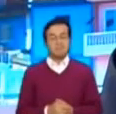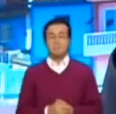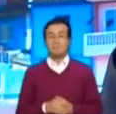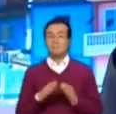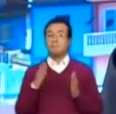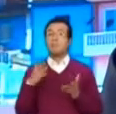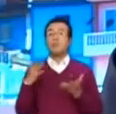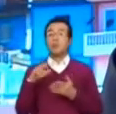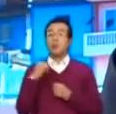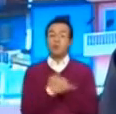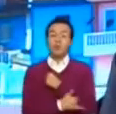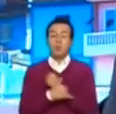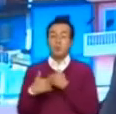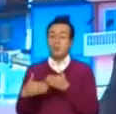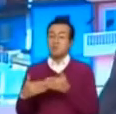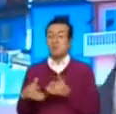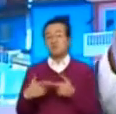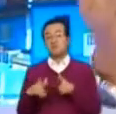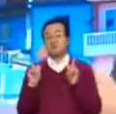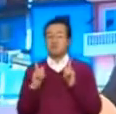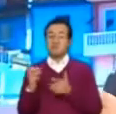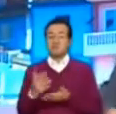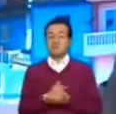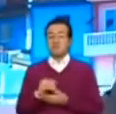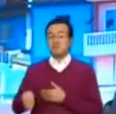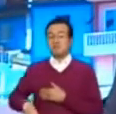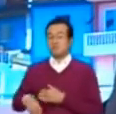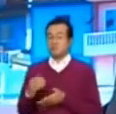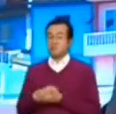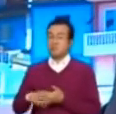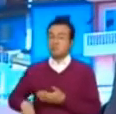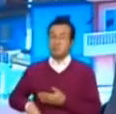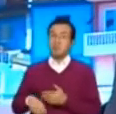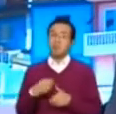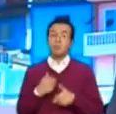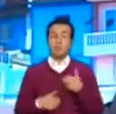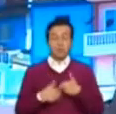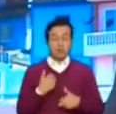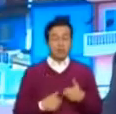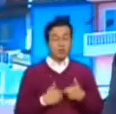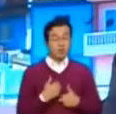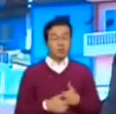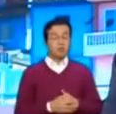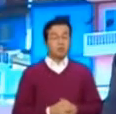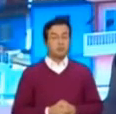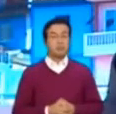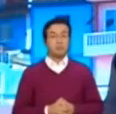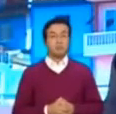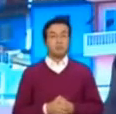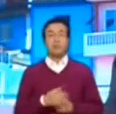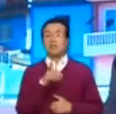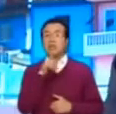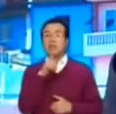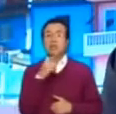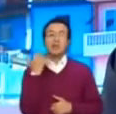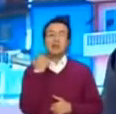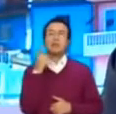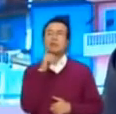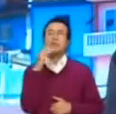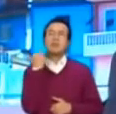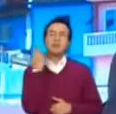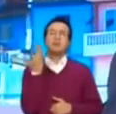destinados en paraísos fiscales, que finalmente lo que están provocando son infiernos en la tierra. Así es. Porque quienes nos estamos perjudicando de